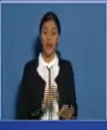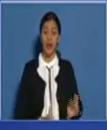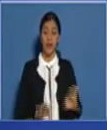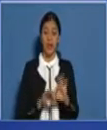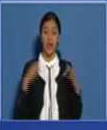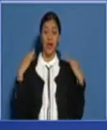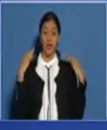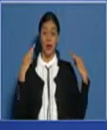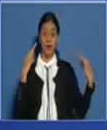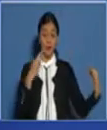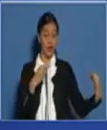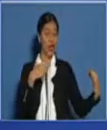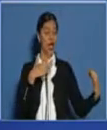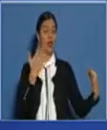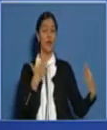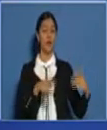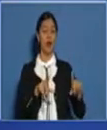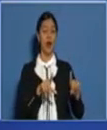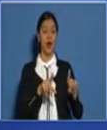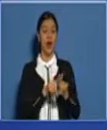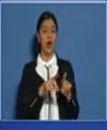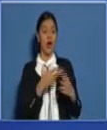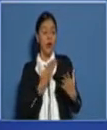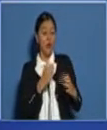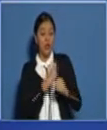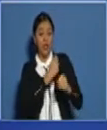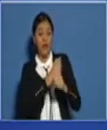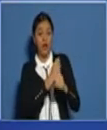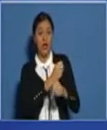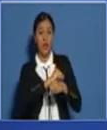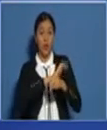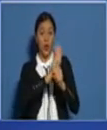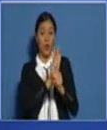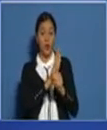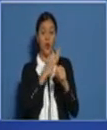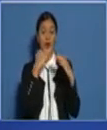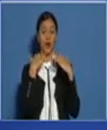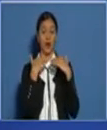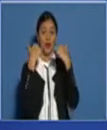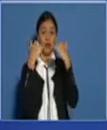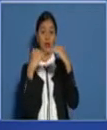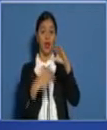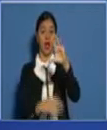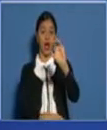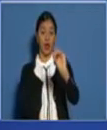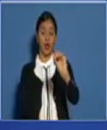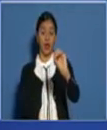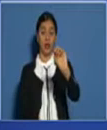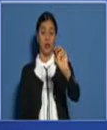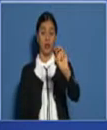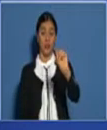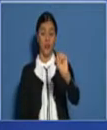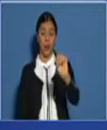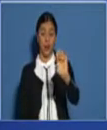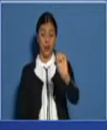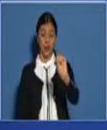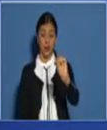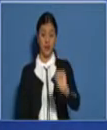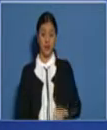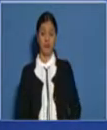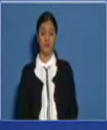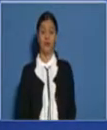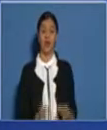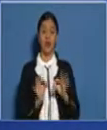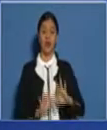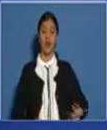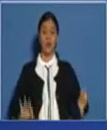las estrategias y las experiencias contra el COVID en la Asamblea de la Organización Mundial de la Salud. Es